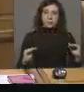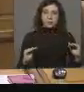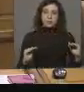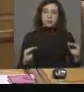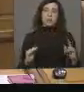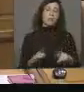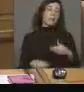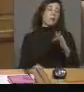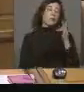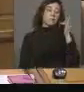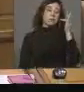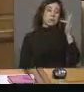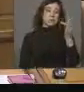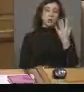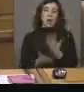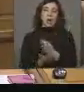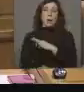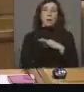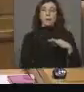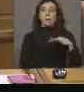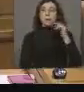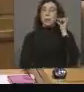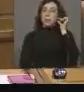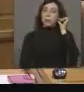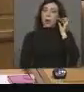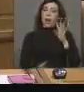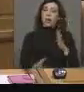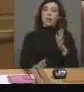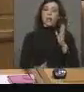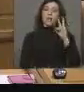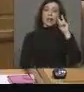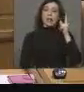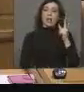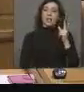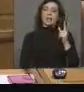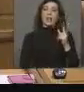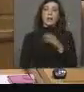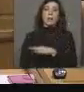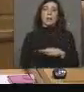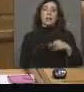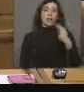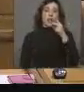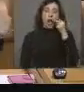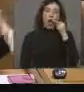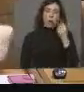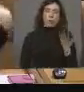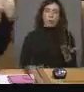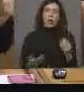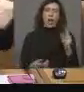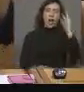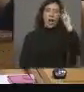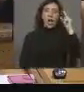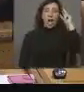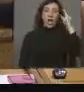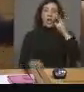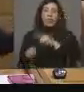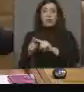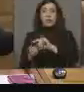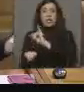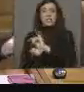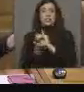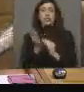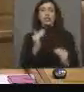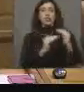El día de mañana ya tenemos el Ministerio de la Mujer, a lo mejor vamos a tener que crear el Ministerio del Hombre. O sea, vamos creando instituciones